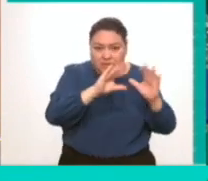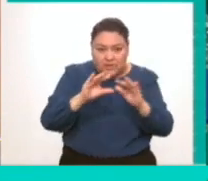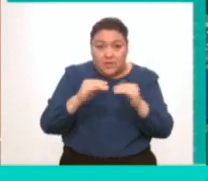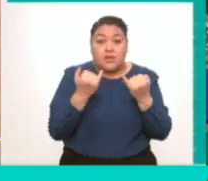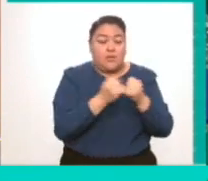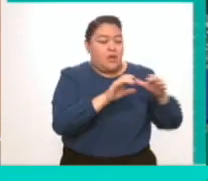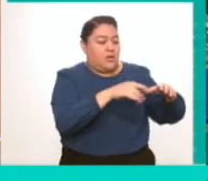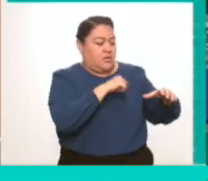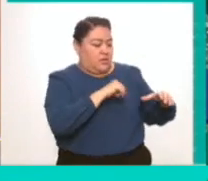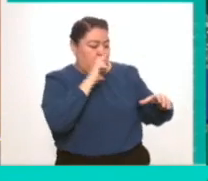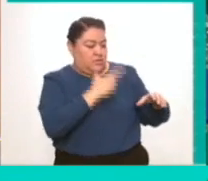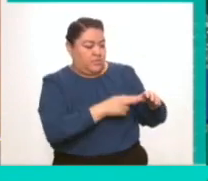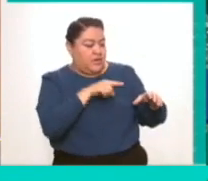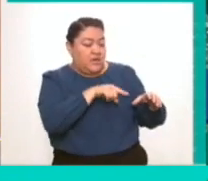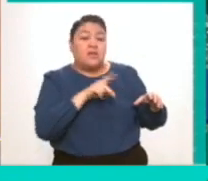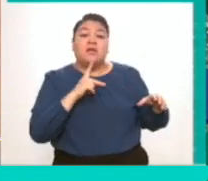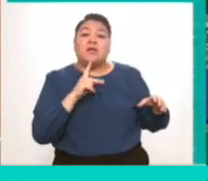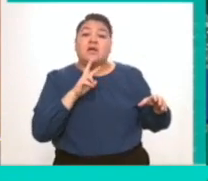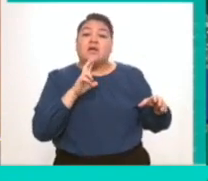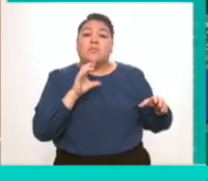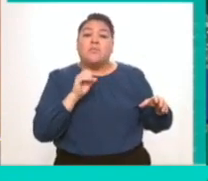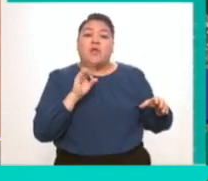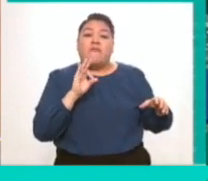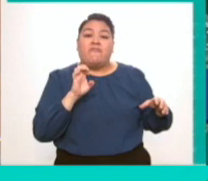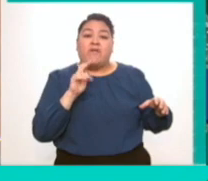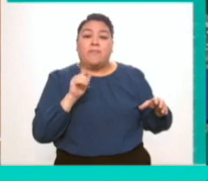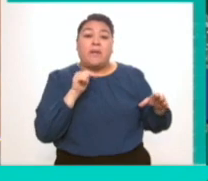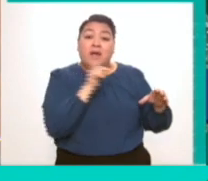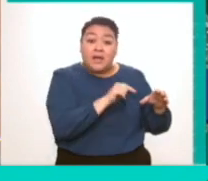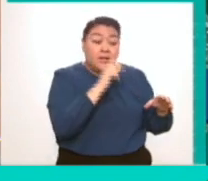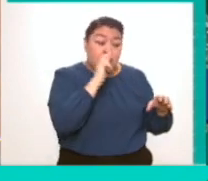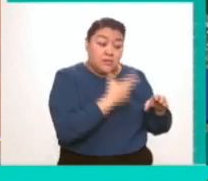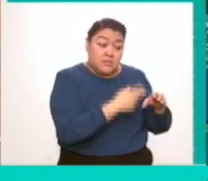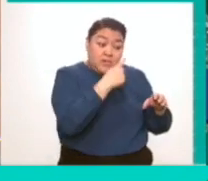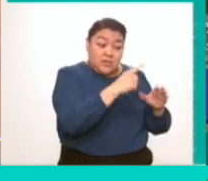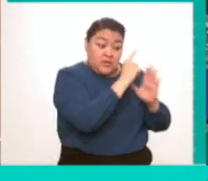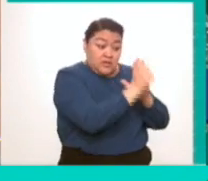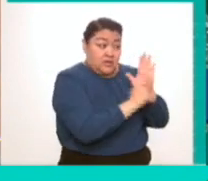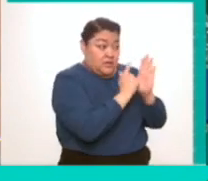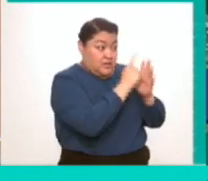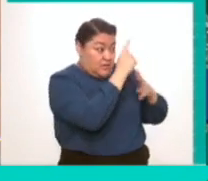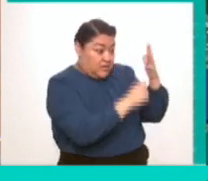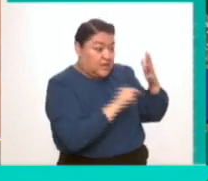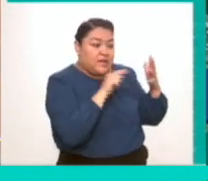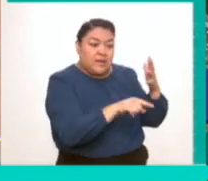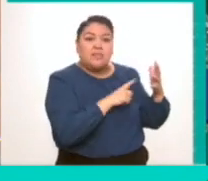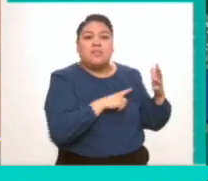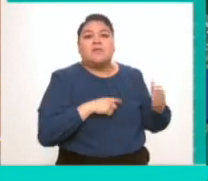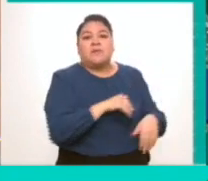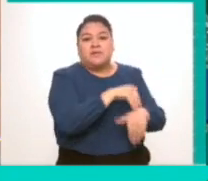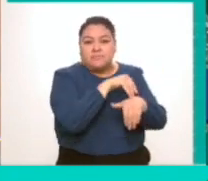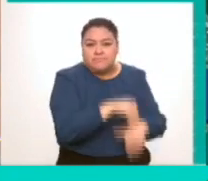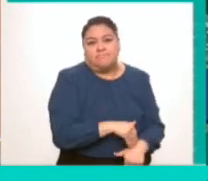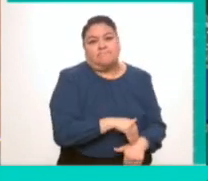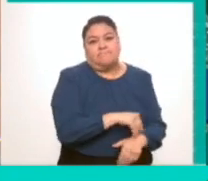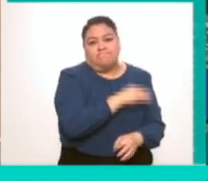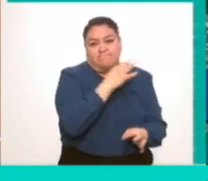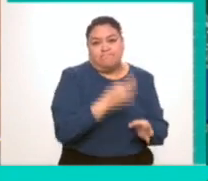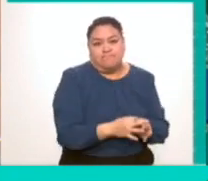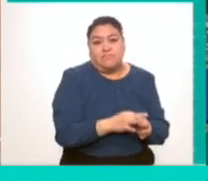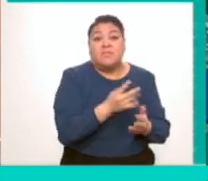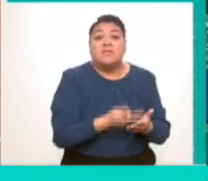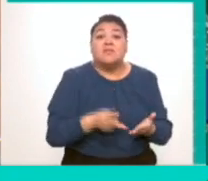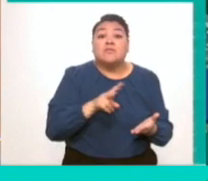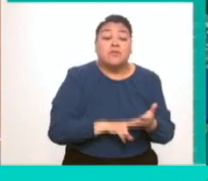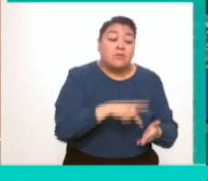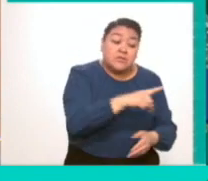profepa no solamente apliquen la normatividad que les compete de forma oportuna sino también que den a conocer